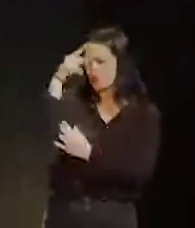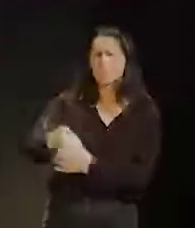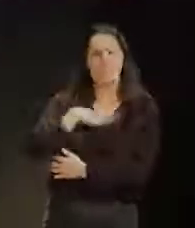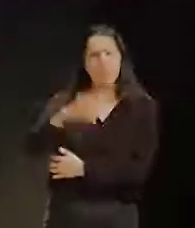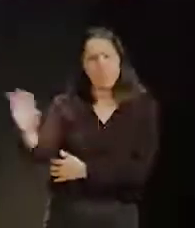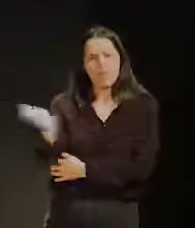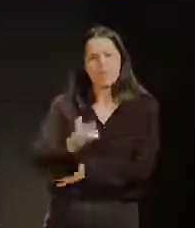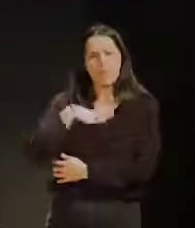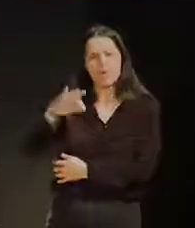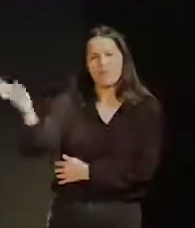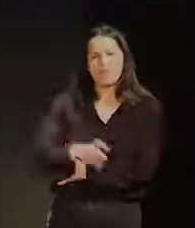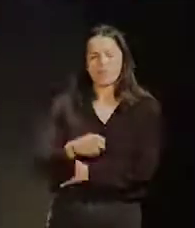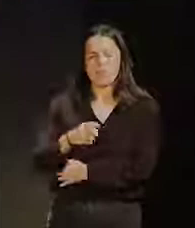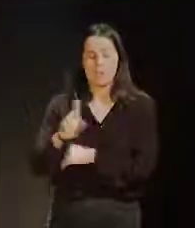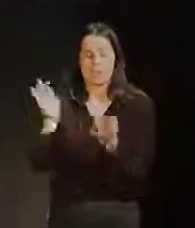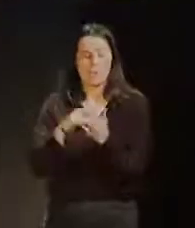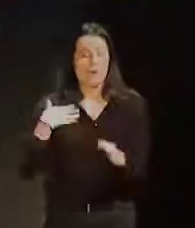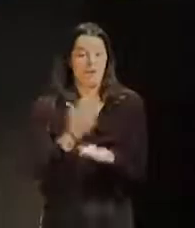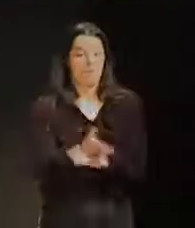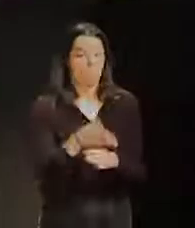hacemos. En Italia pasa eso.